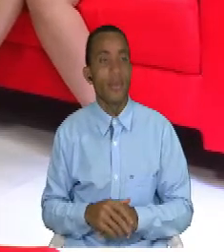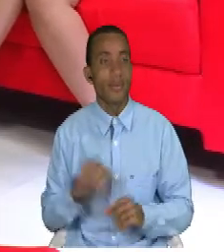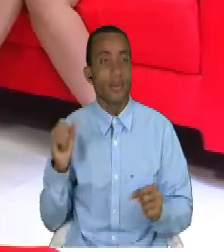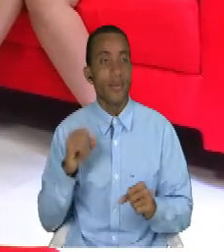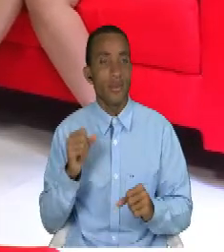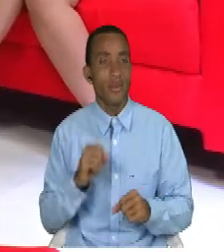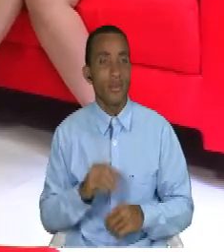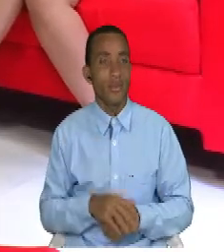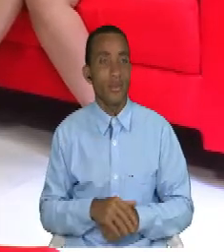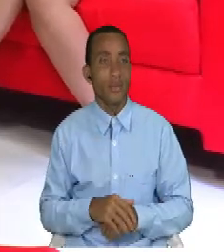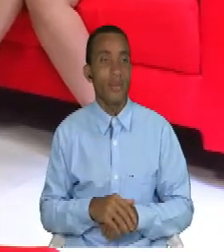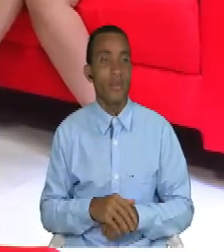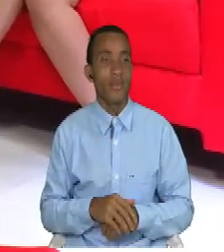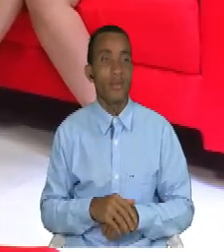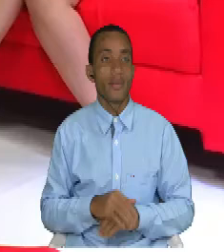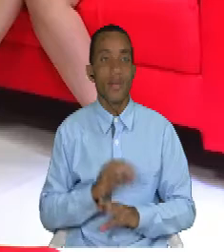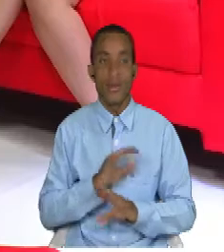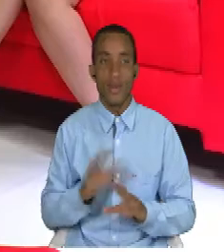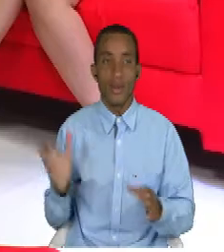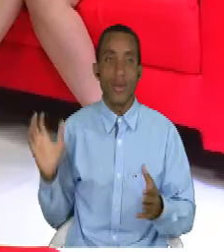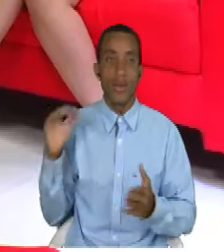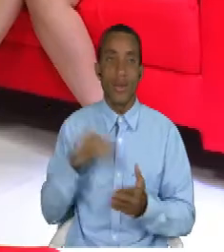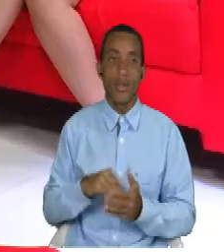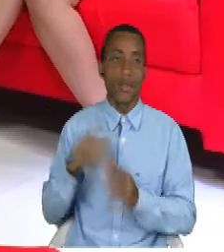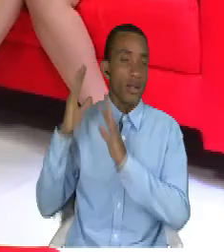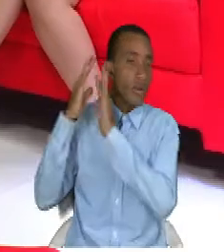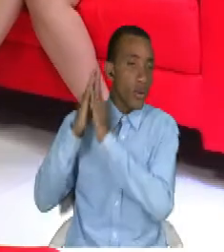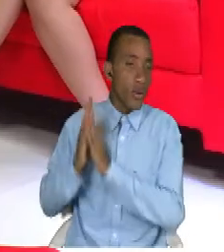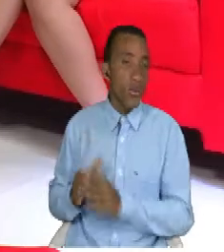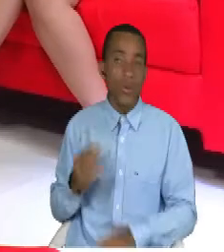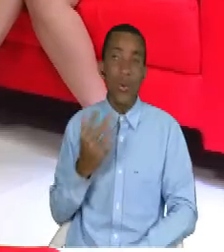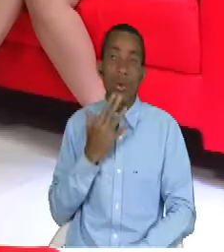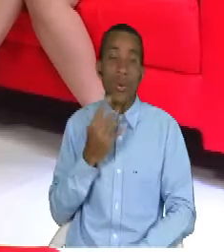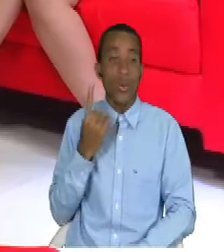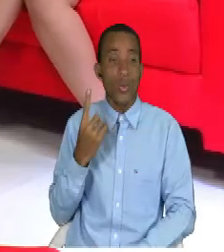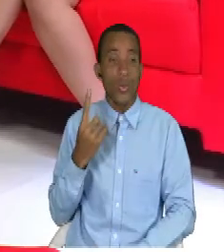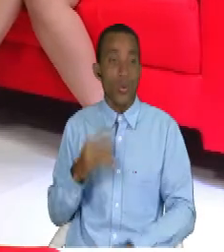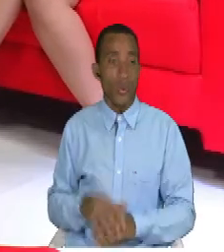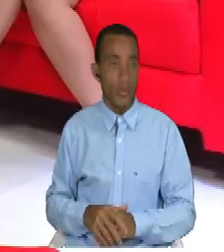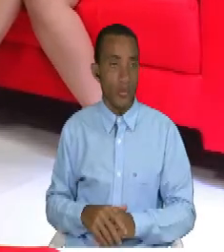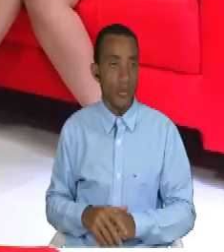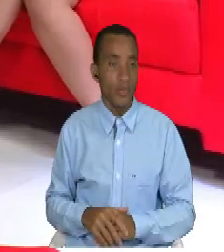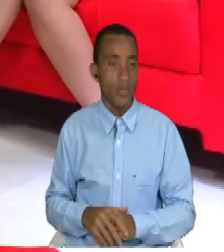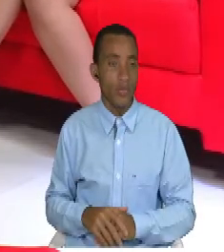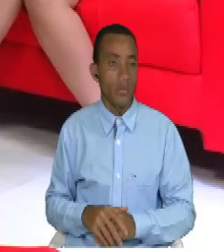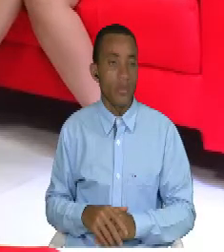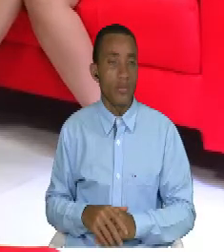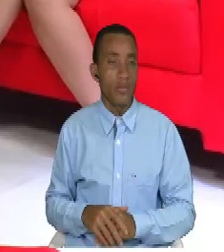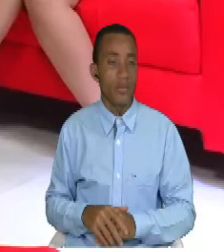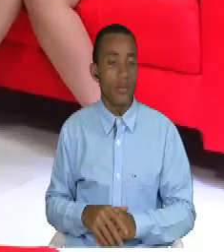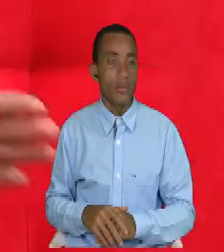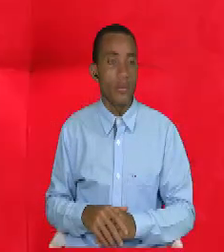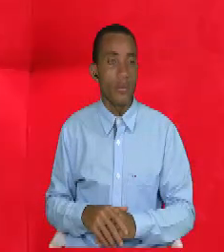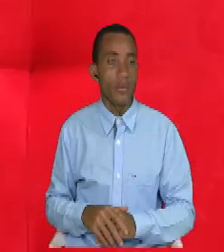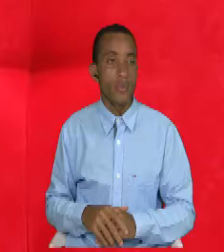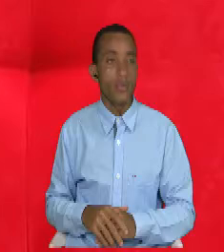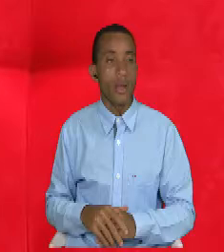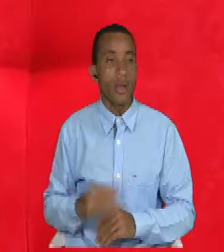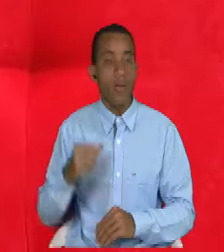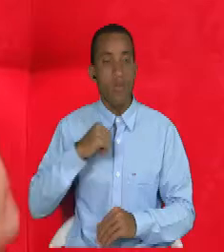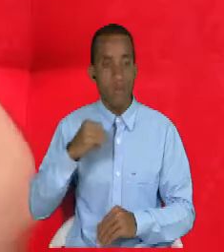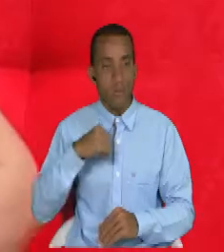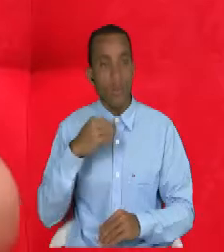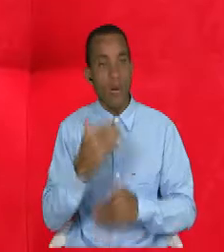no hubiera tenido que volver a un solo tono de cabello a ver pues realmente tengo todo el